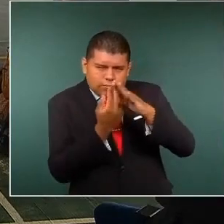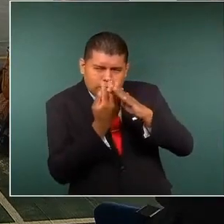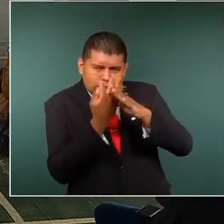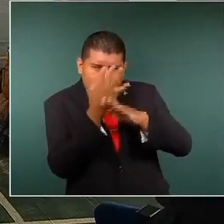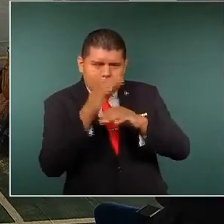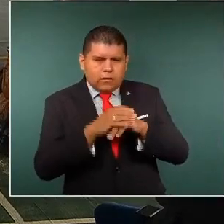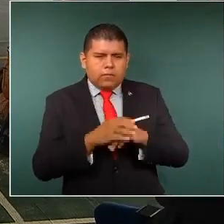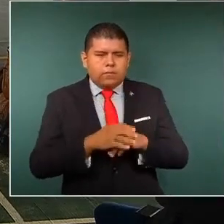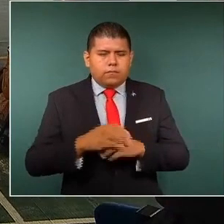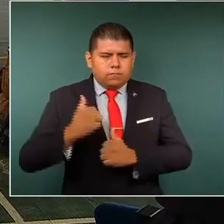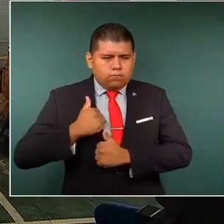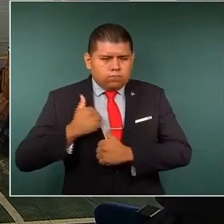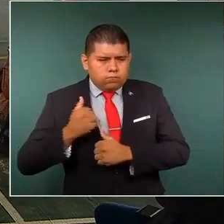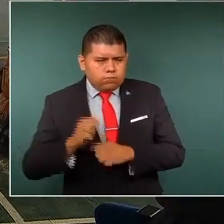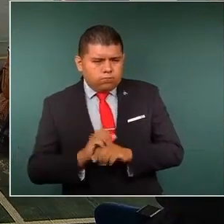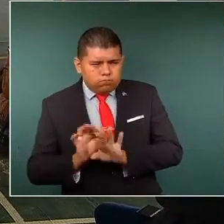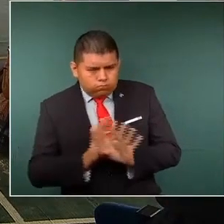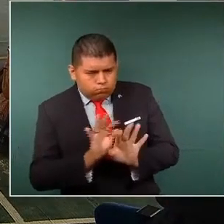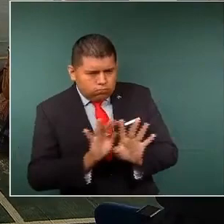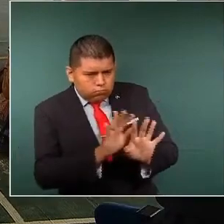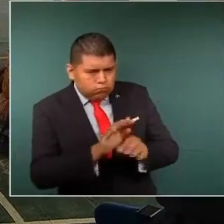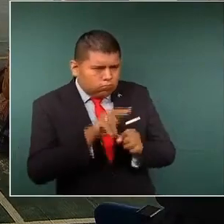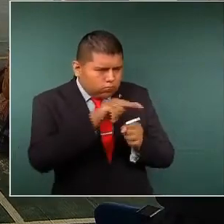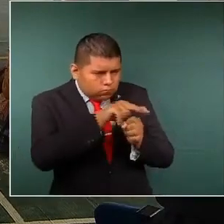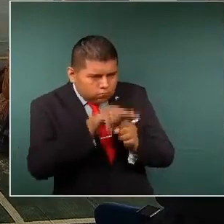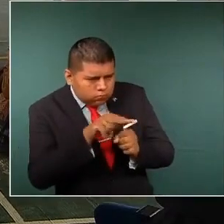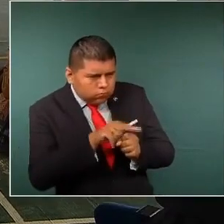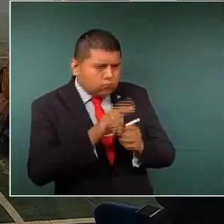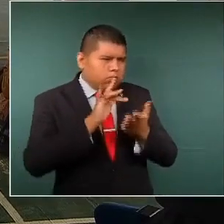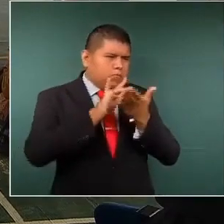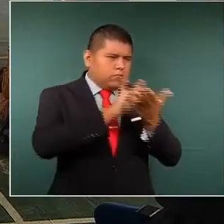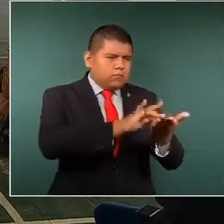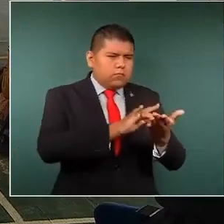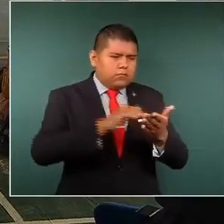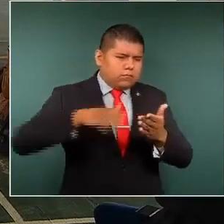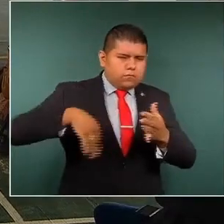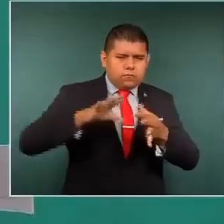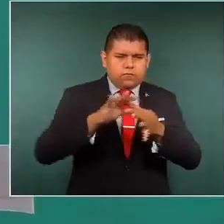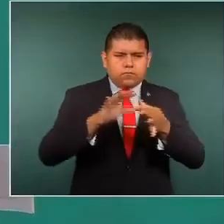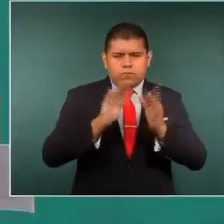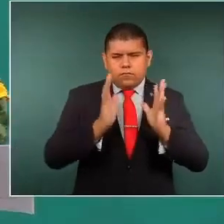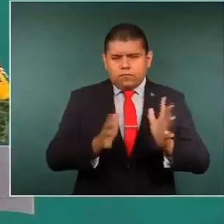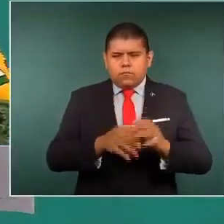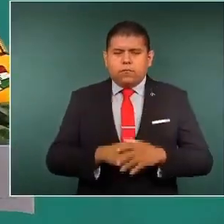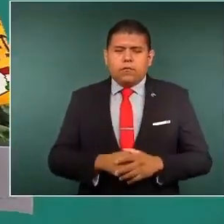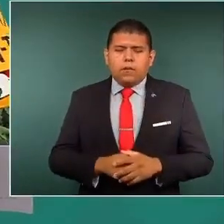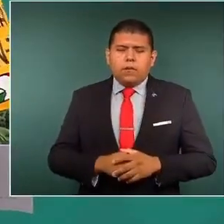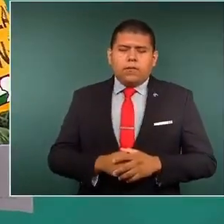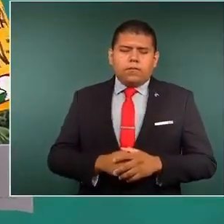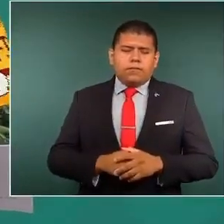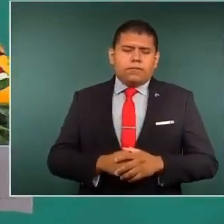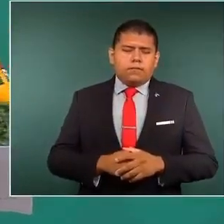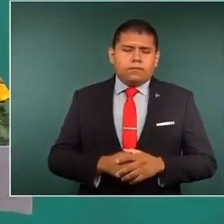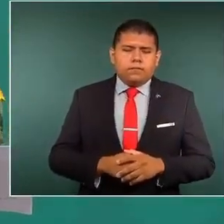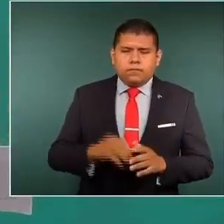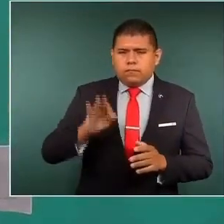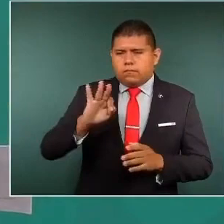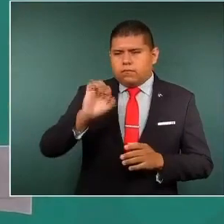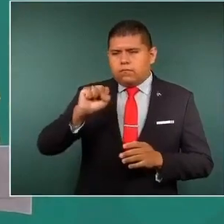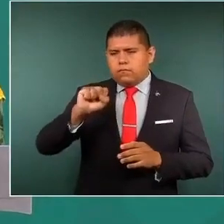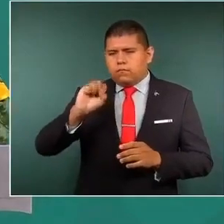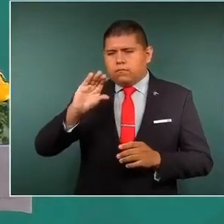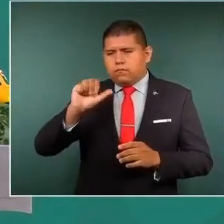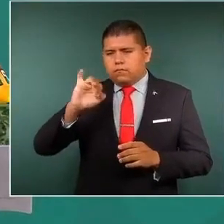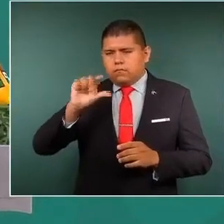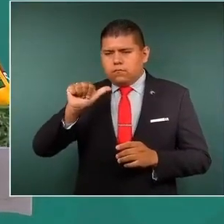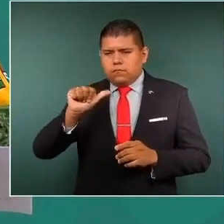el movimiento de la fuerza de intervención con el apoyo, como ya cité, el acompañamiento de la Fiscalía del